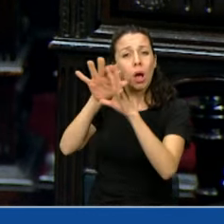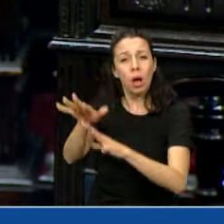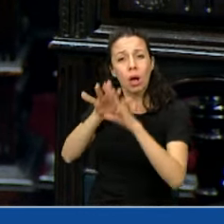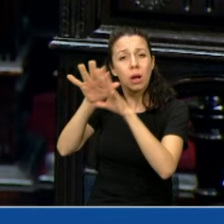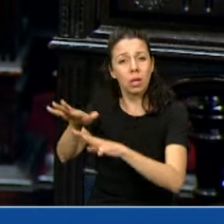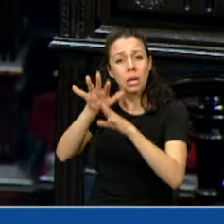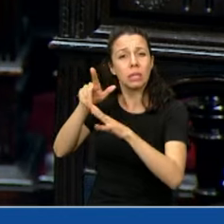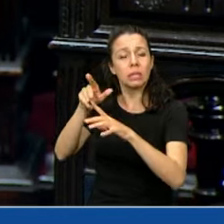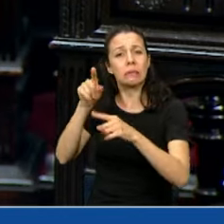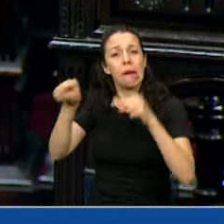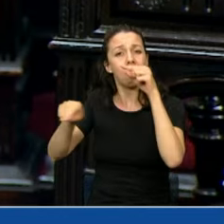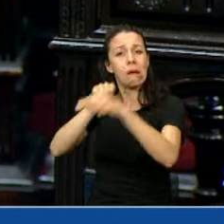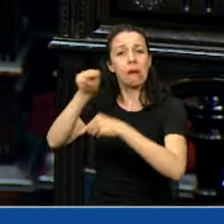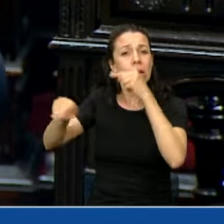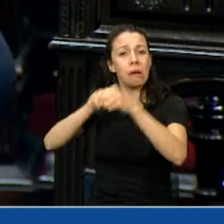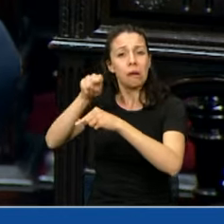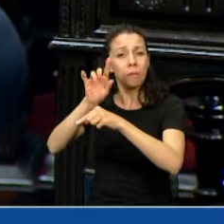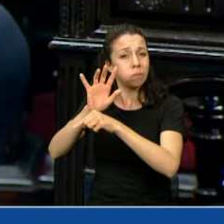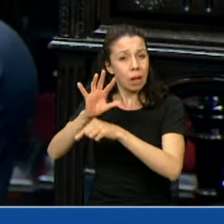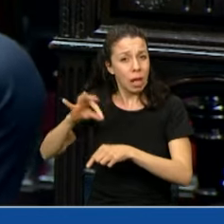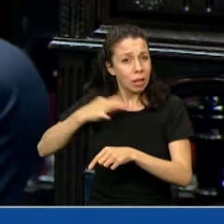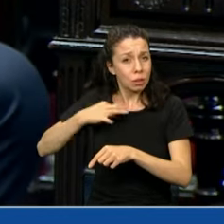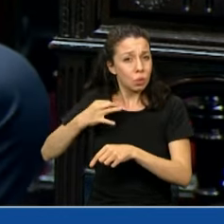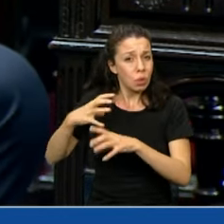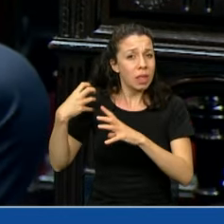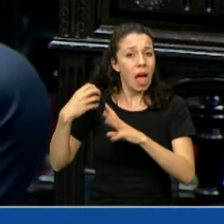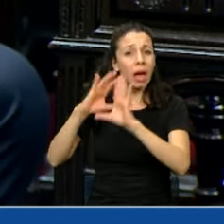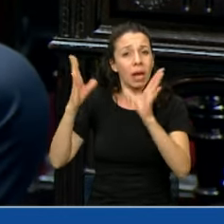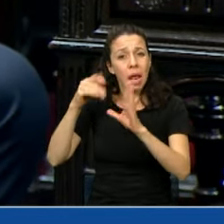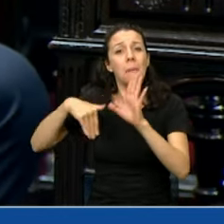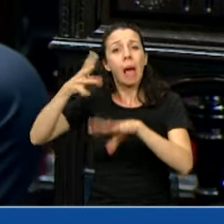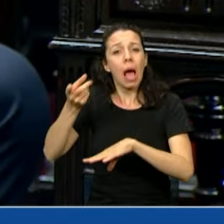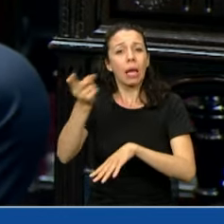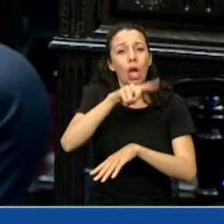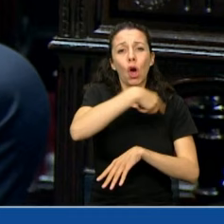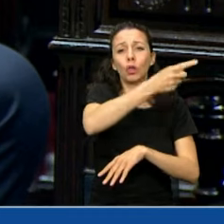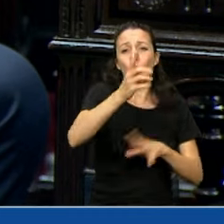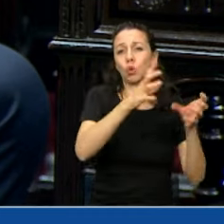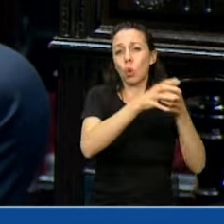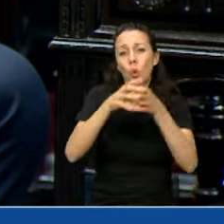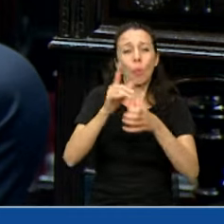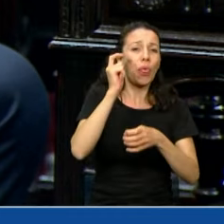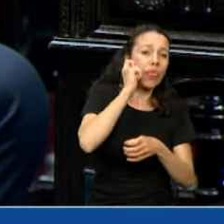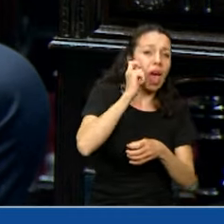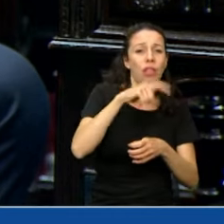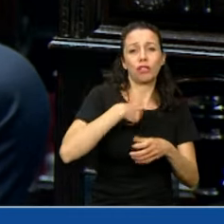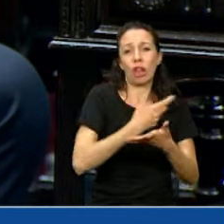en todos los sentidos de nuestra vida Mucho más que otros grupos sociales etarios